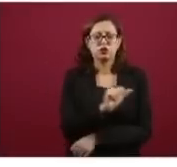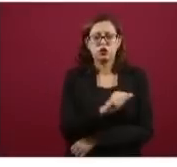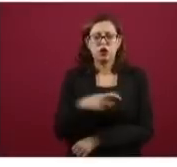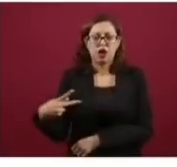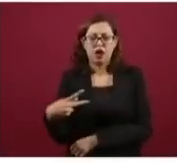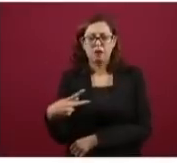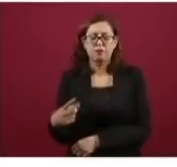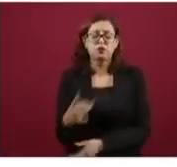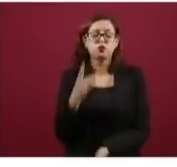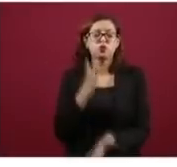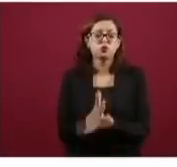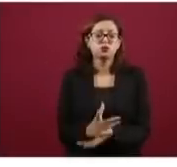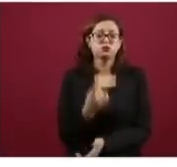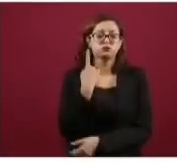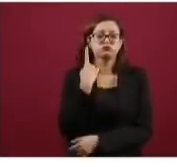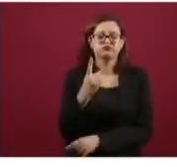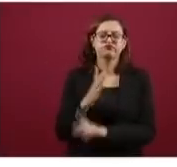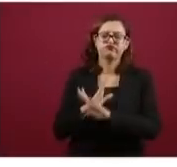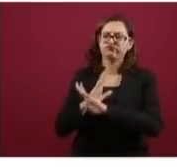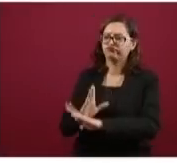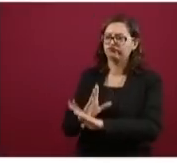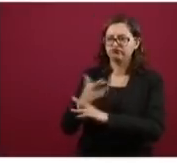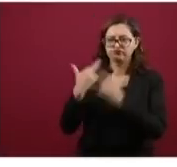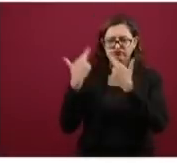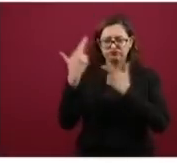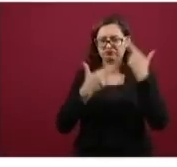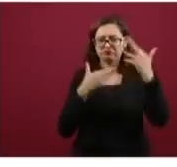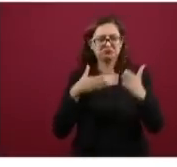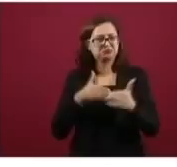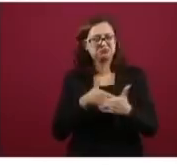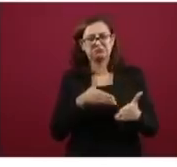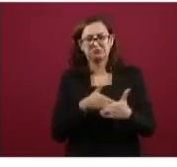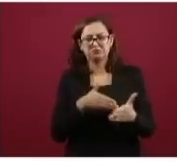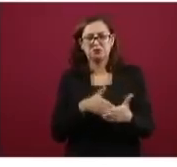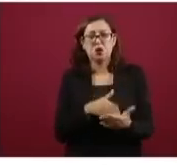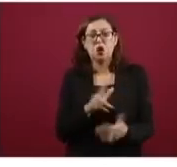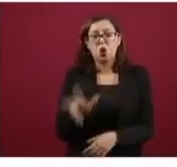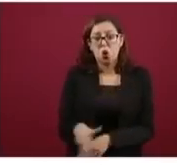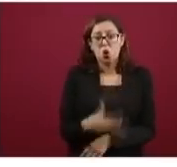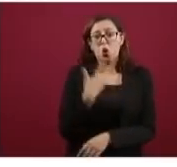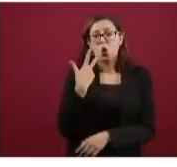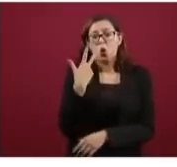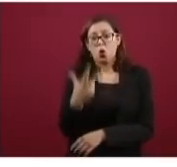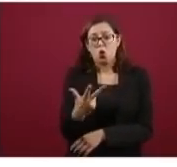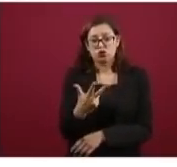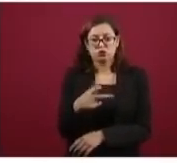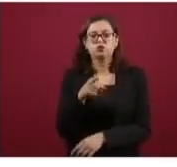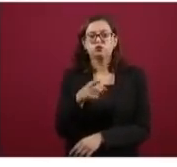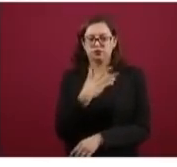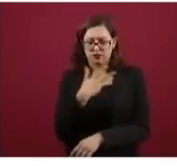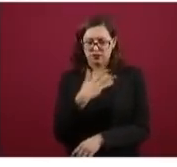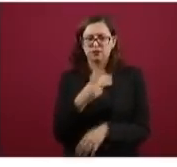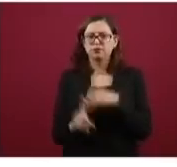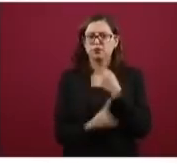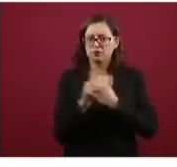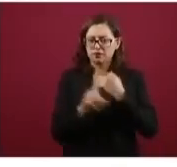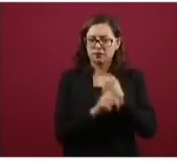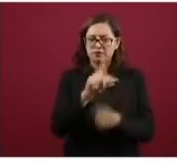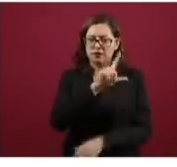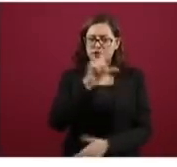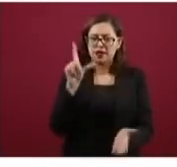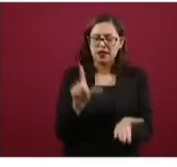gasolinera no se permitió verificar y 8 tuvieron problemas de no dar litros completos son